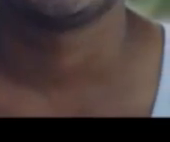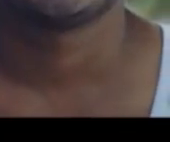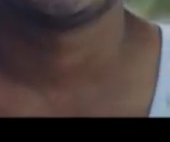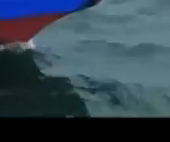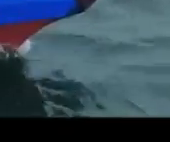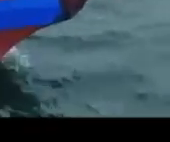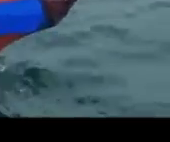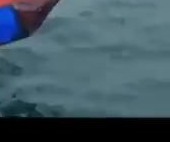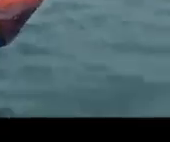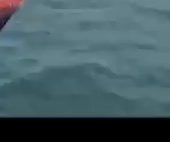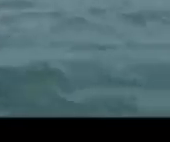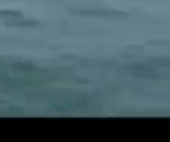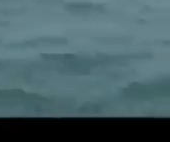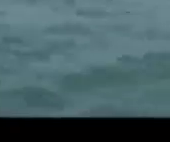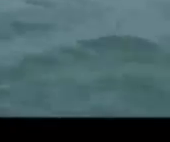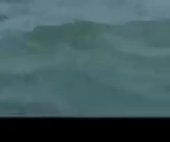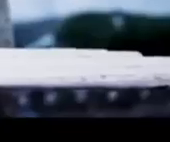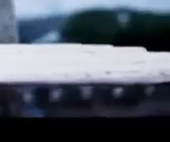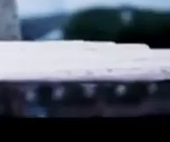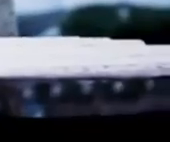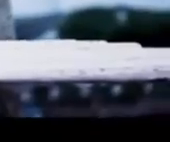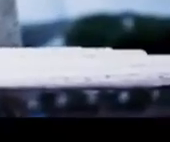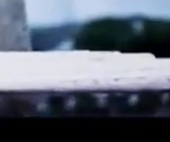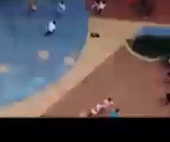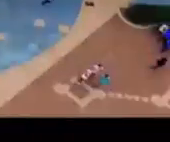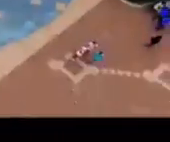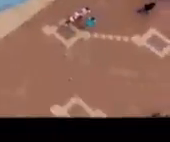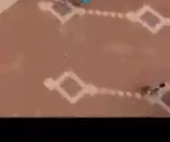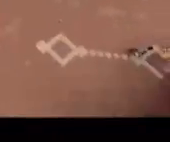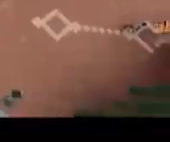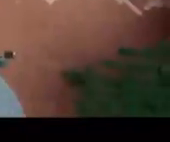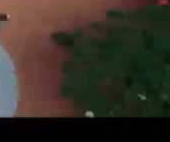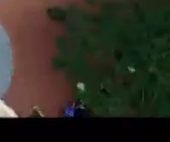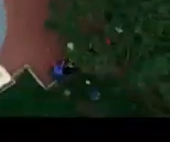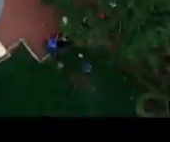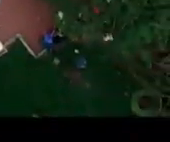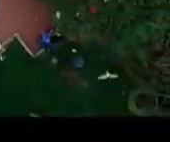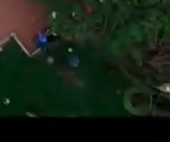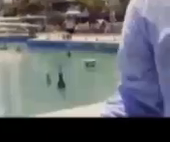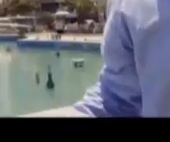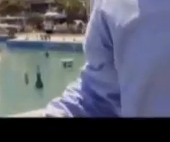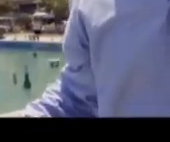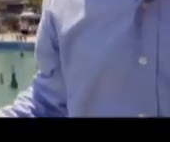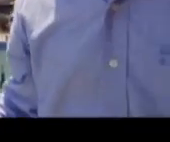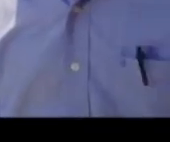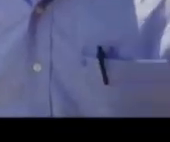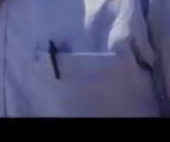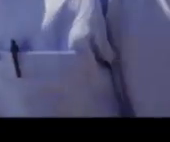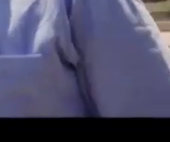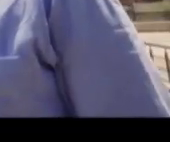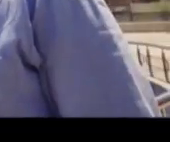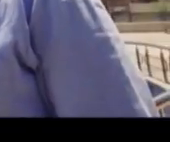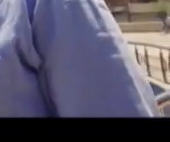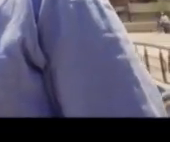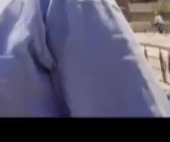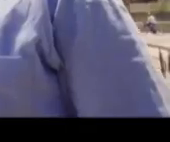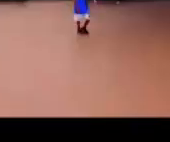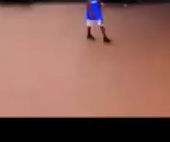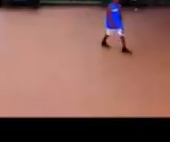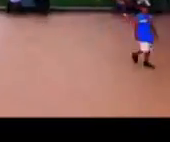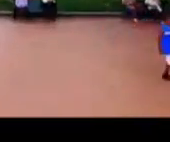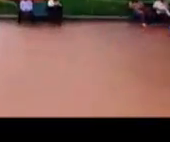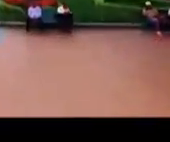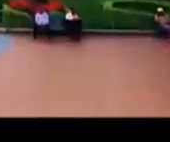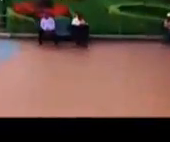gente conozca y se incentiva el turismo aquí, en la provincia del Oro. Un comunicador es como el internet, rápido, ágil e inmediato. El arte nos ha